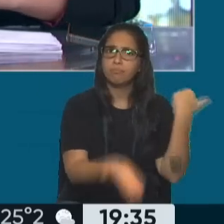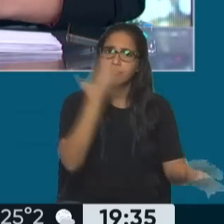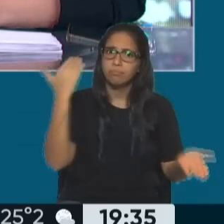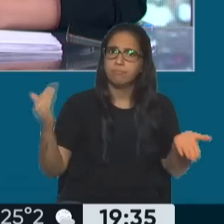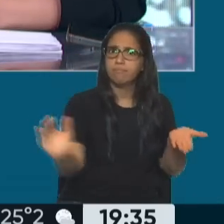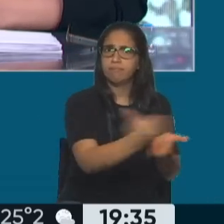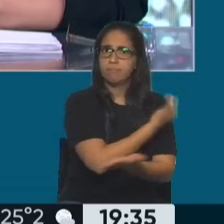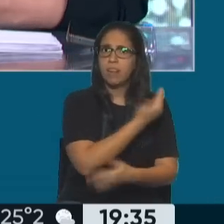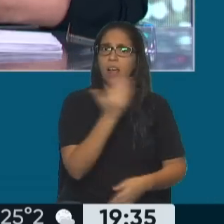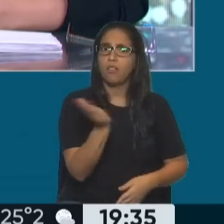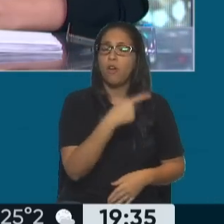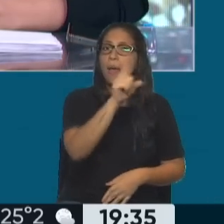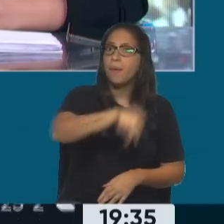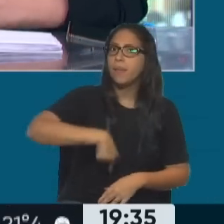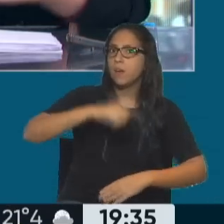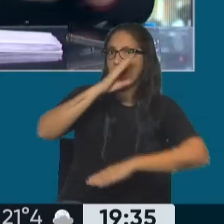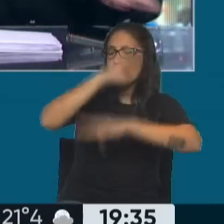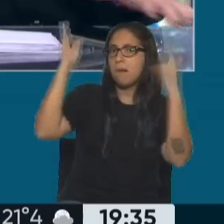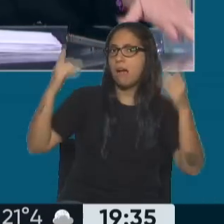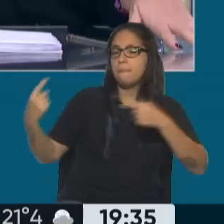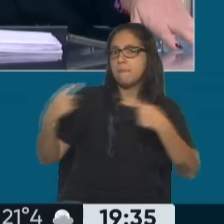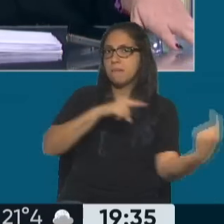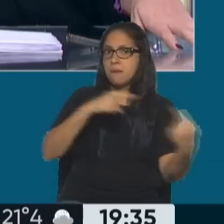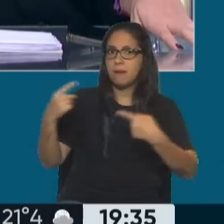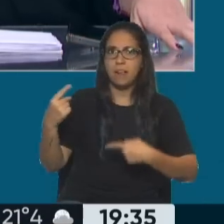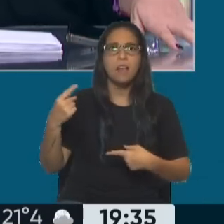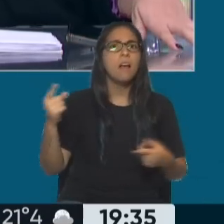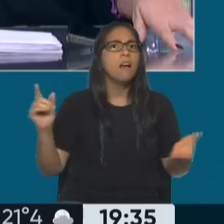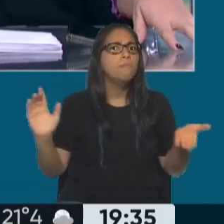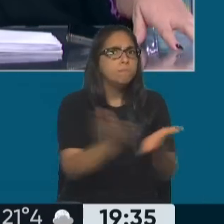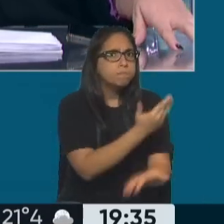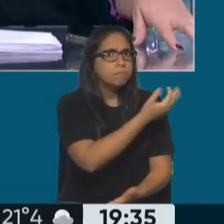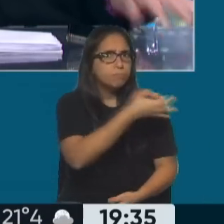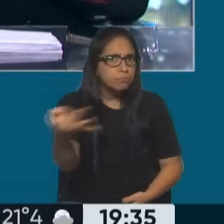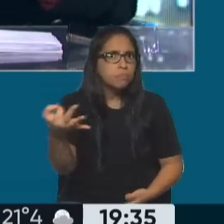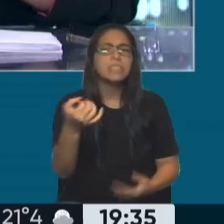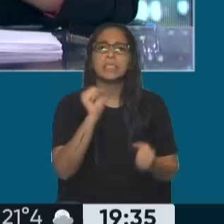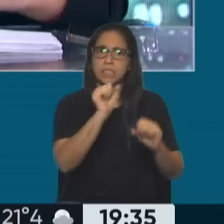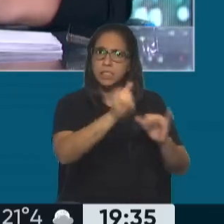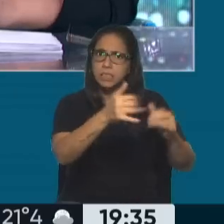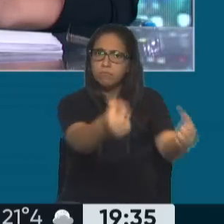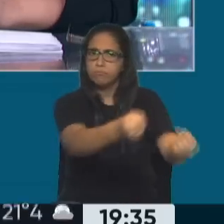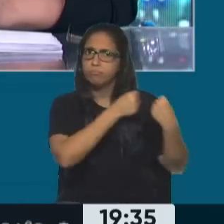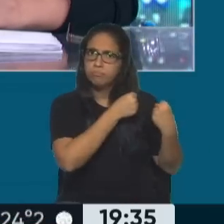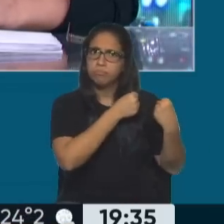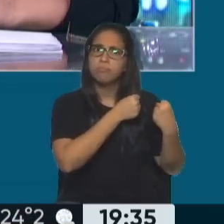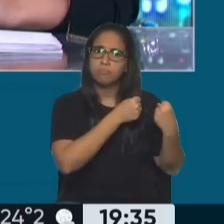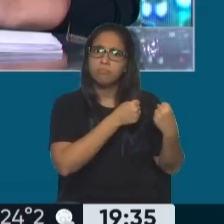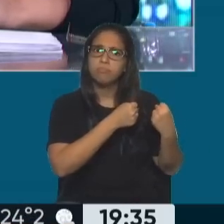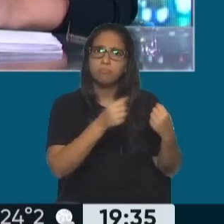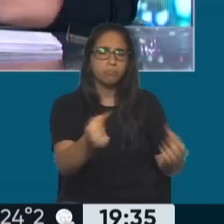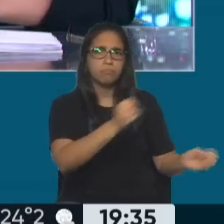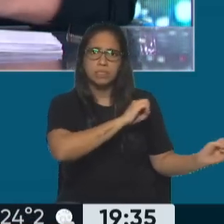desalojarlos. Esto generó fuertes enfrentamientos. ¿Intentó como los desalojó a la fuerza? Sí. Esas imágenes que